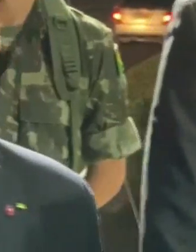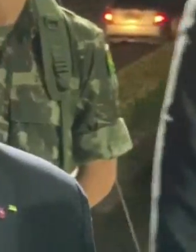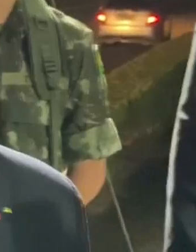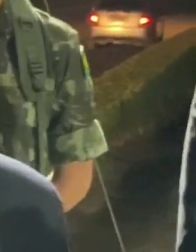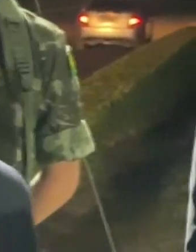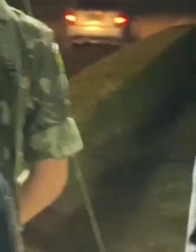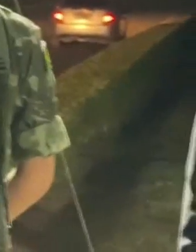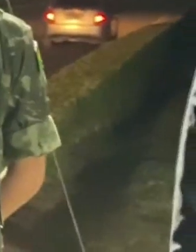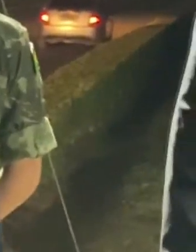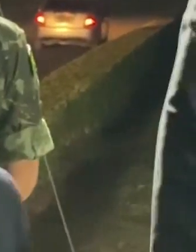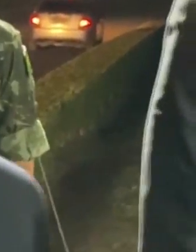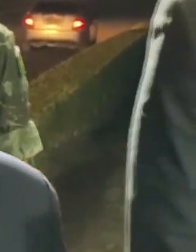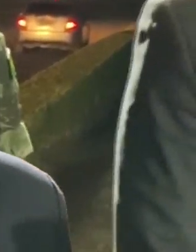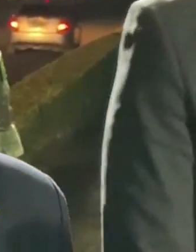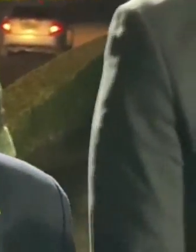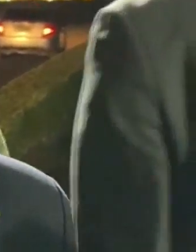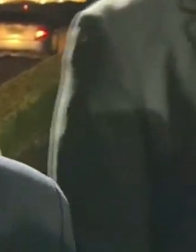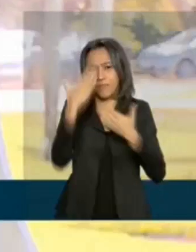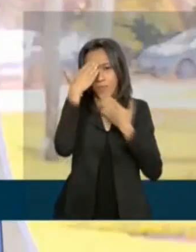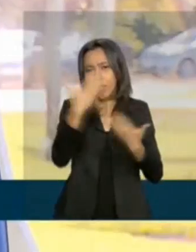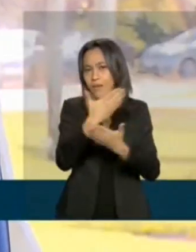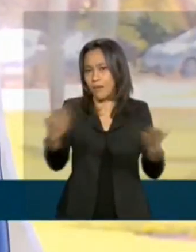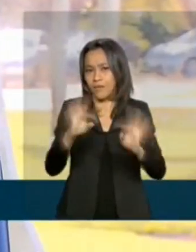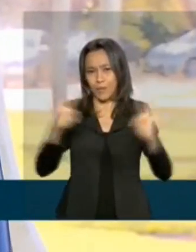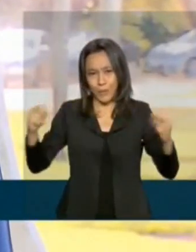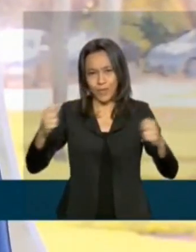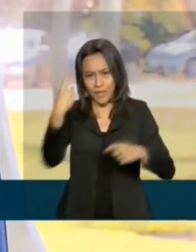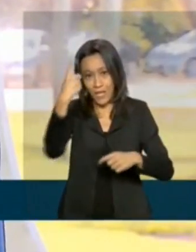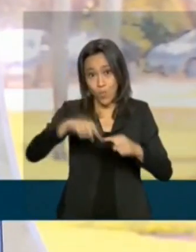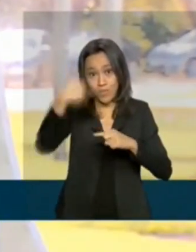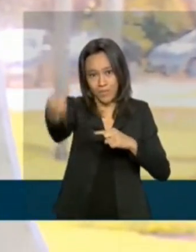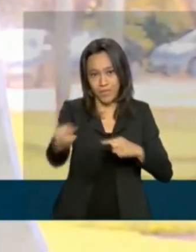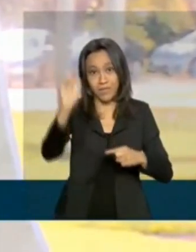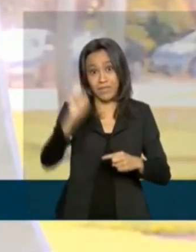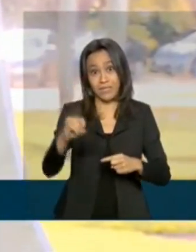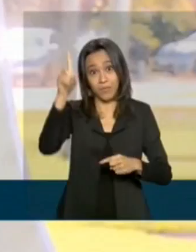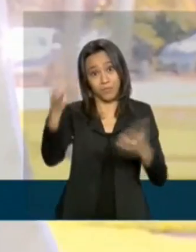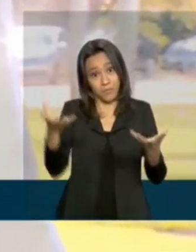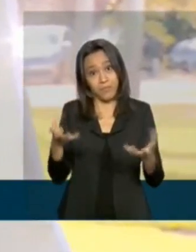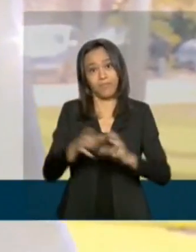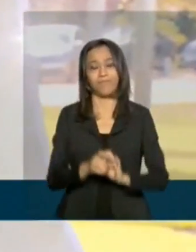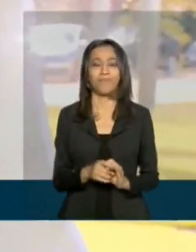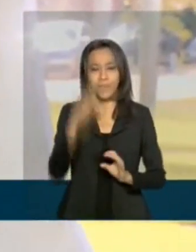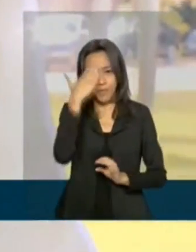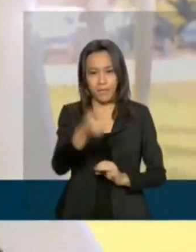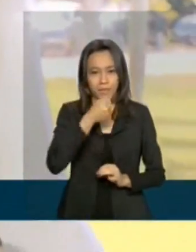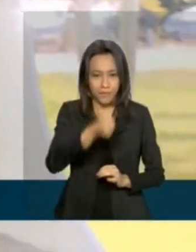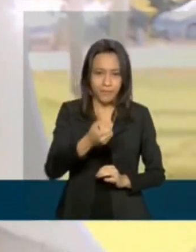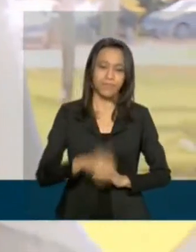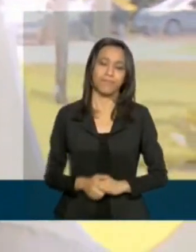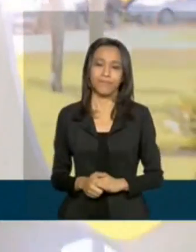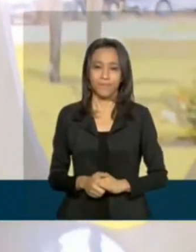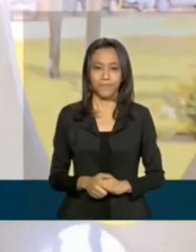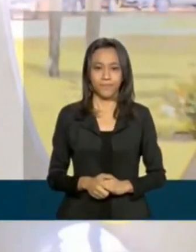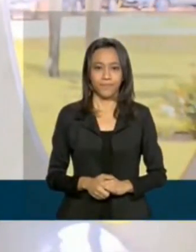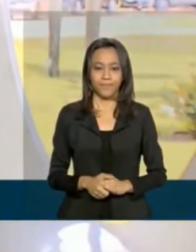también visitó al embajador de eeuu todo chapman para celebrar el día de la independencia de ese país junto al canciller brasileño ernesto araújo